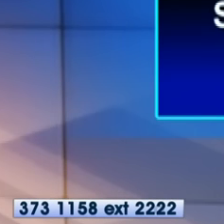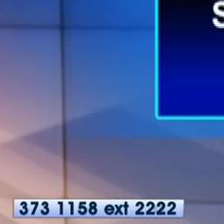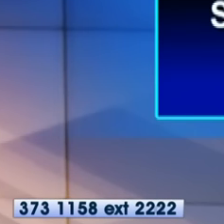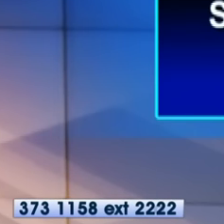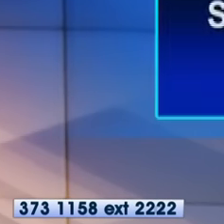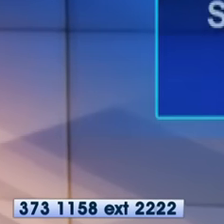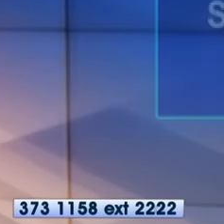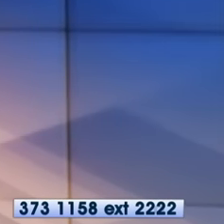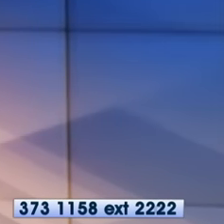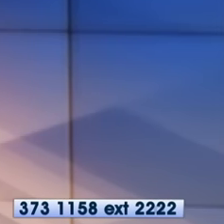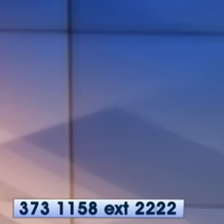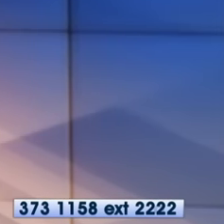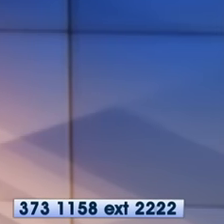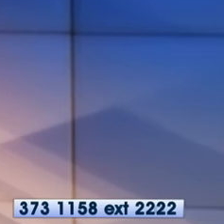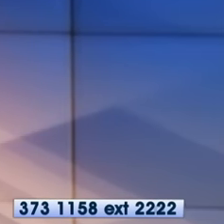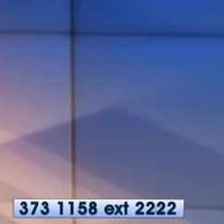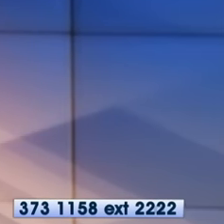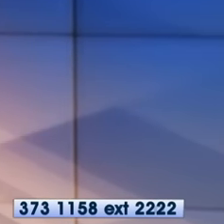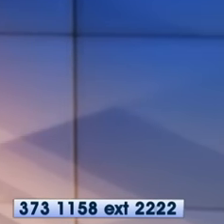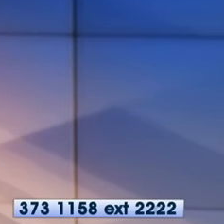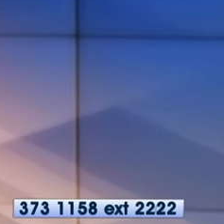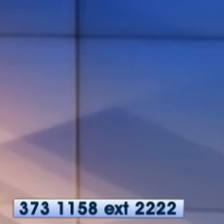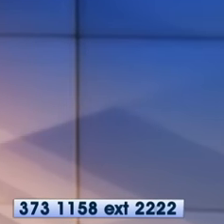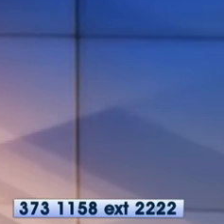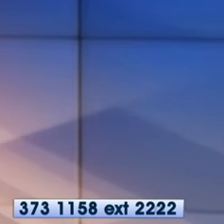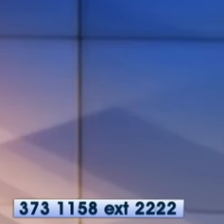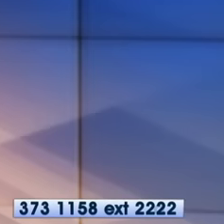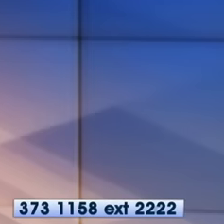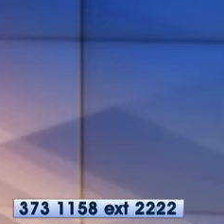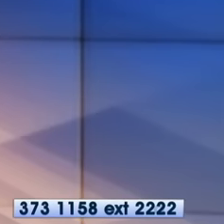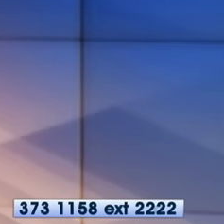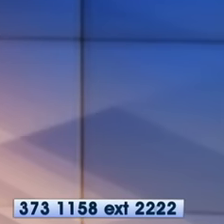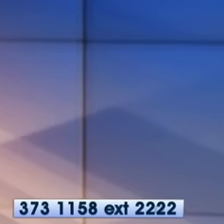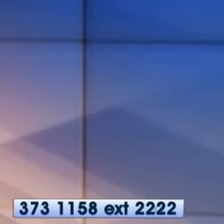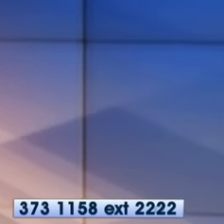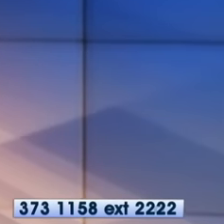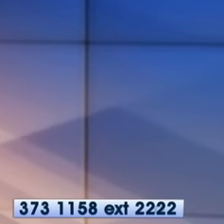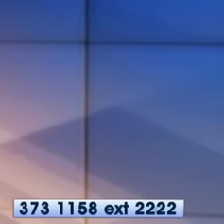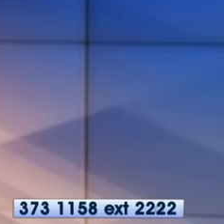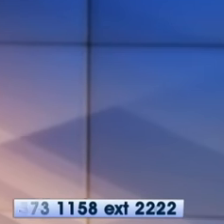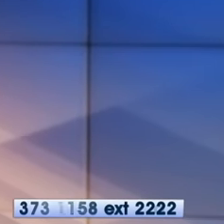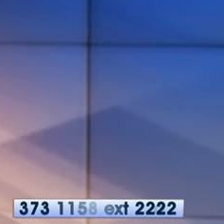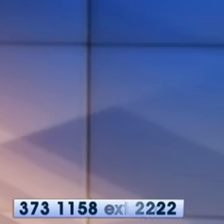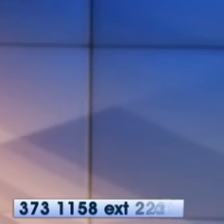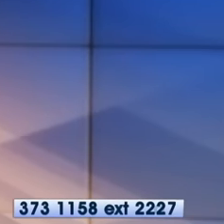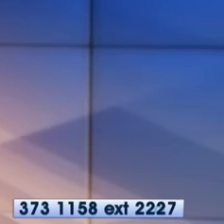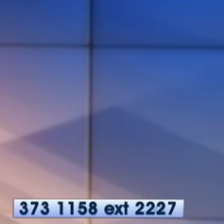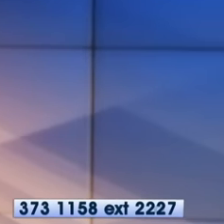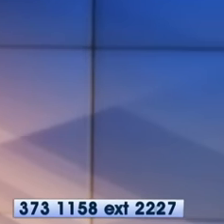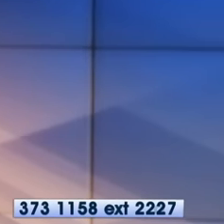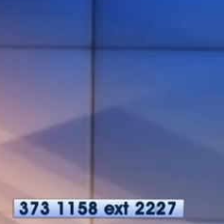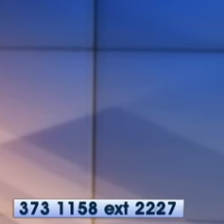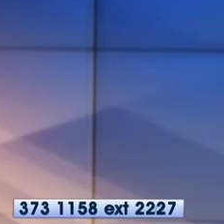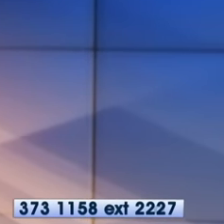casa. 271 personas cambiaron de sexo a género en su cédula de ciudadanía.